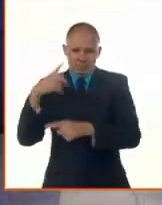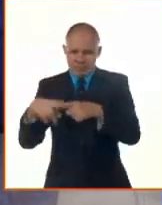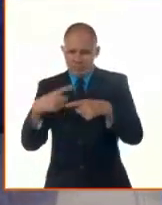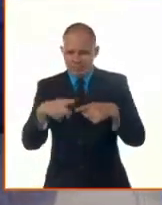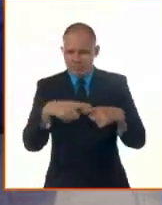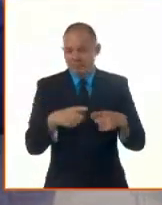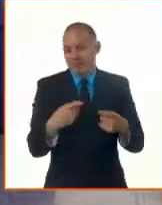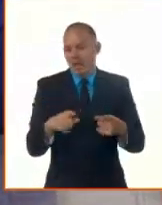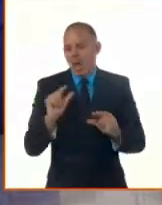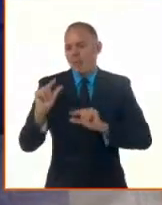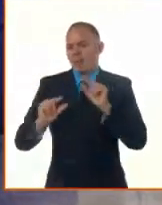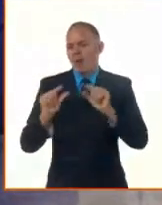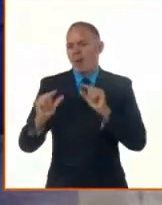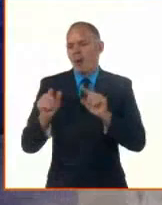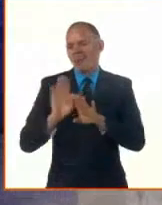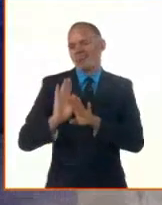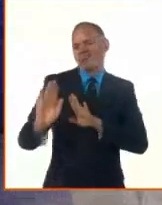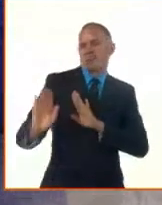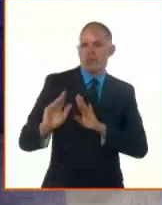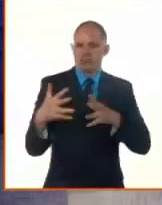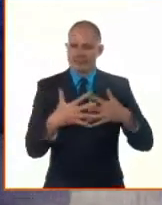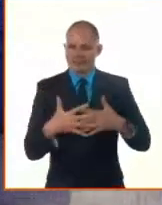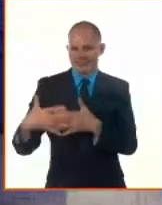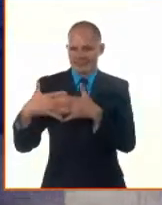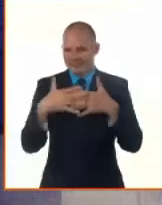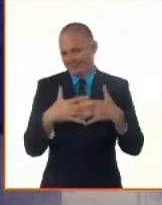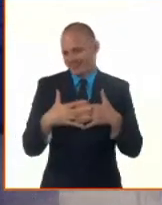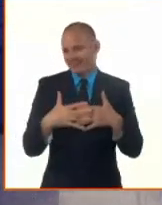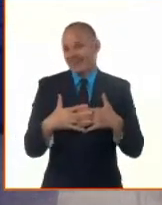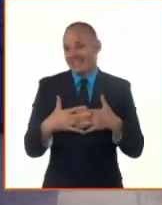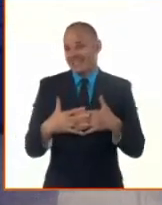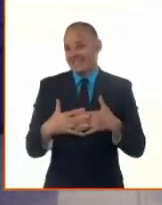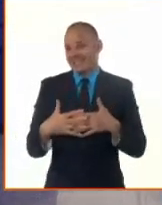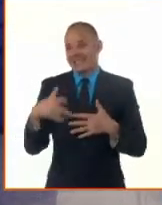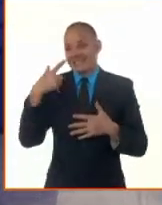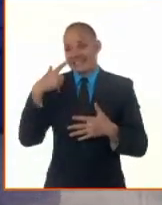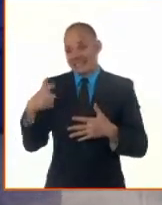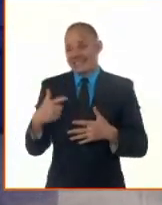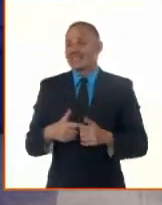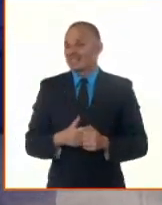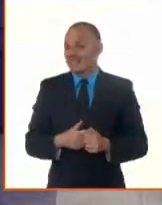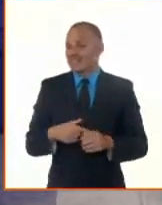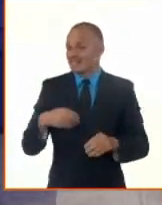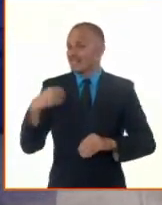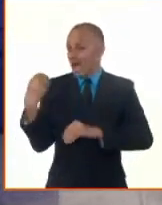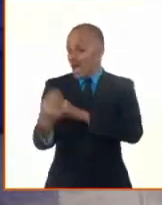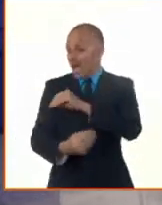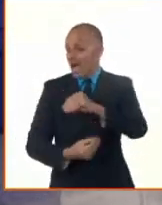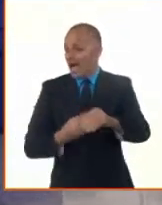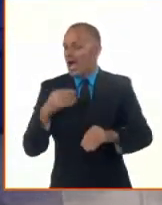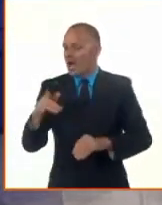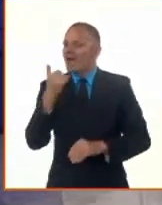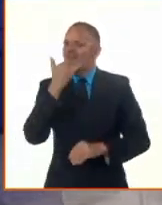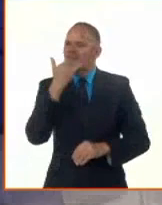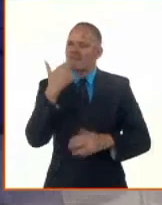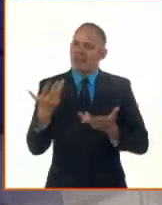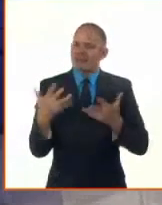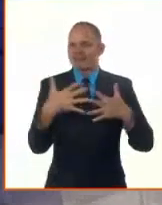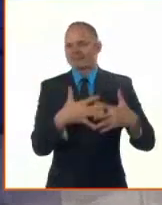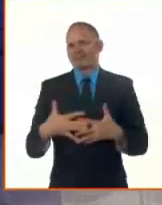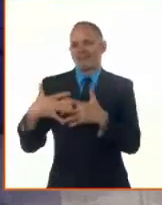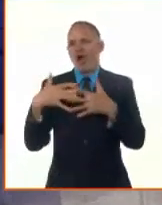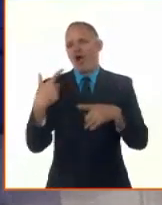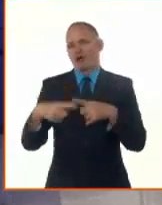dinámicas muy interesantes a nivel regional a nivel internacional y que impactan la política de Estados Unidos